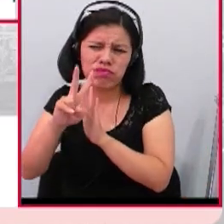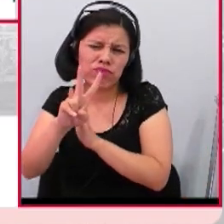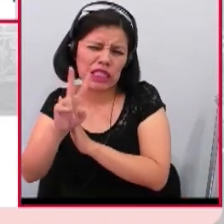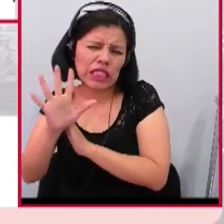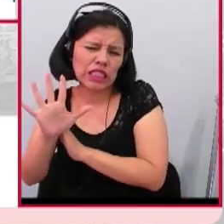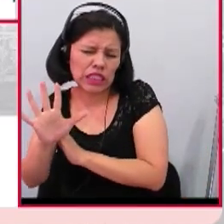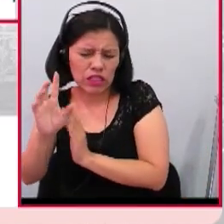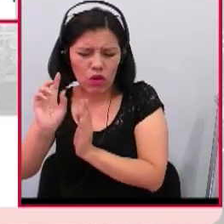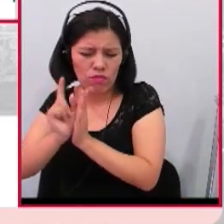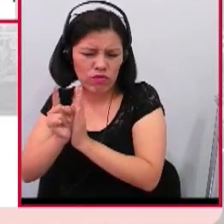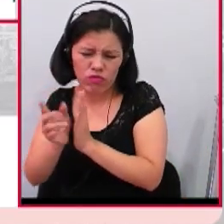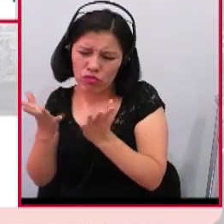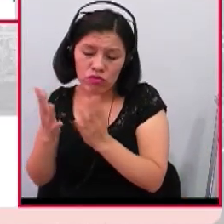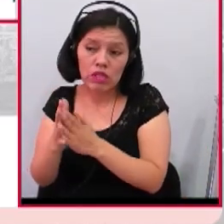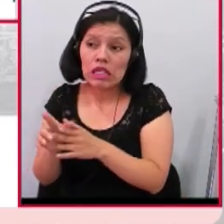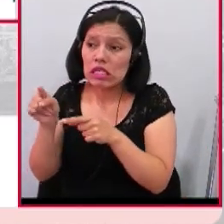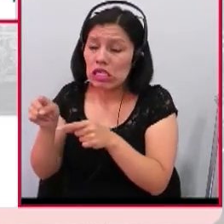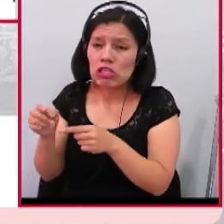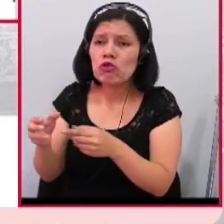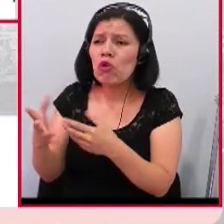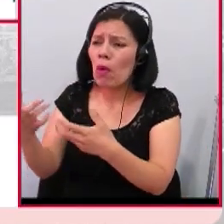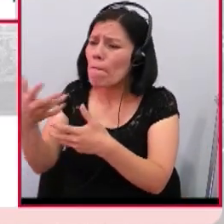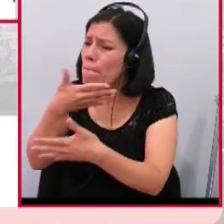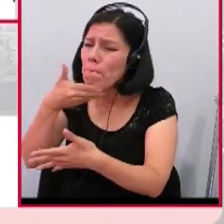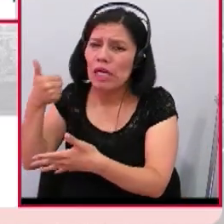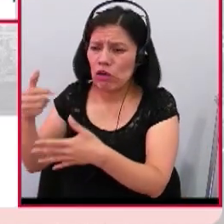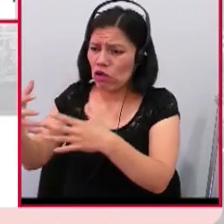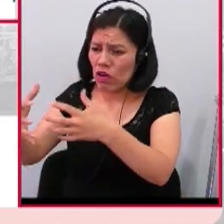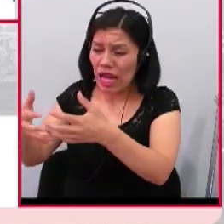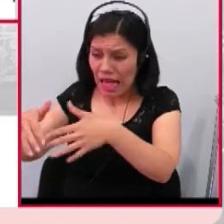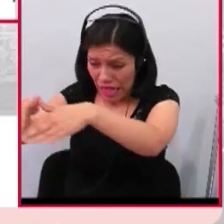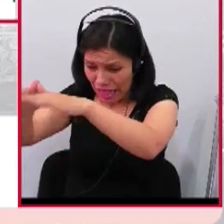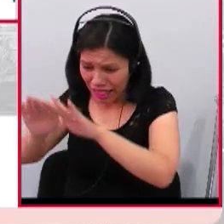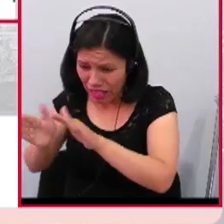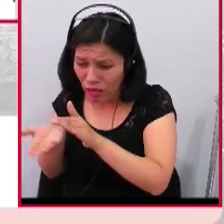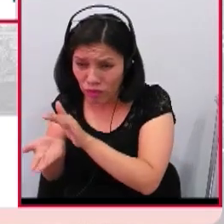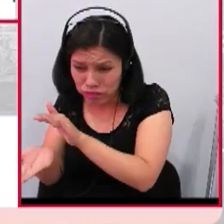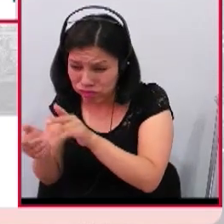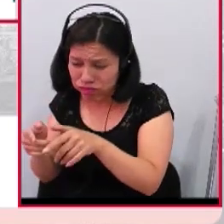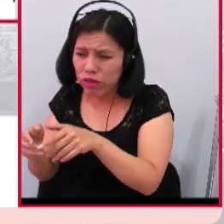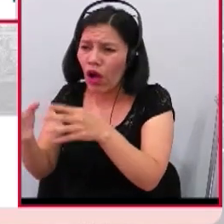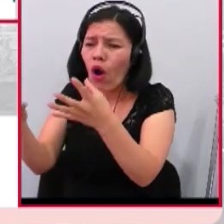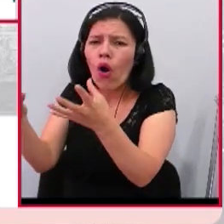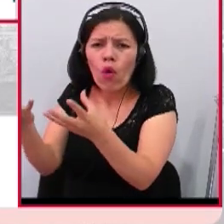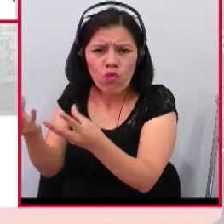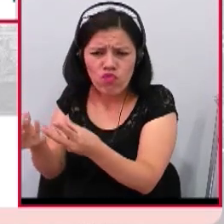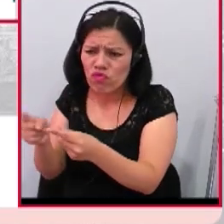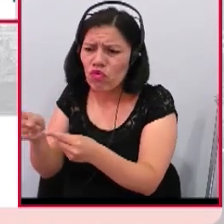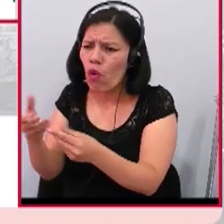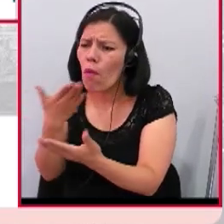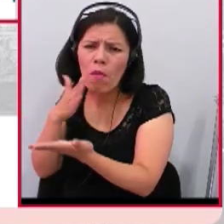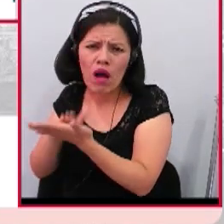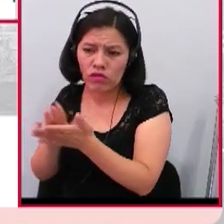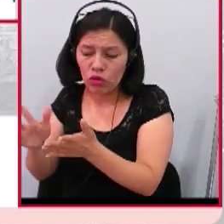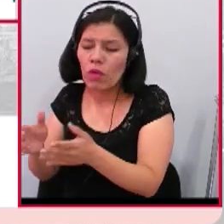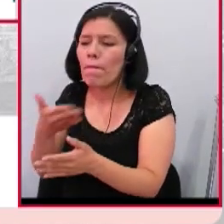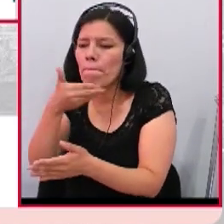Entonces, eso nos da un plus para no superar las temperaturas en el interior del horno y